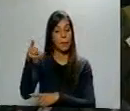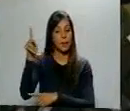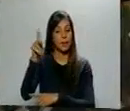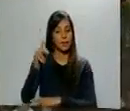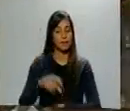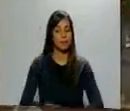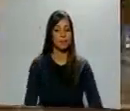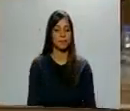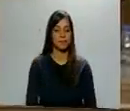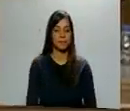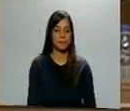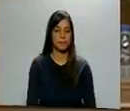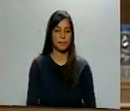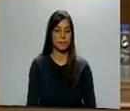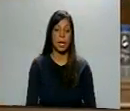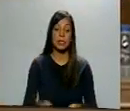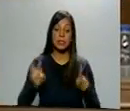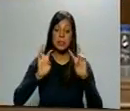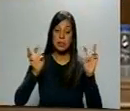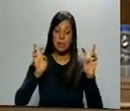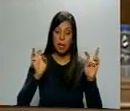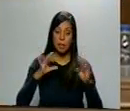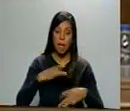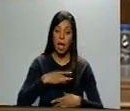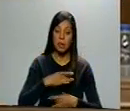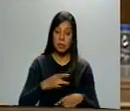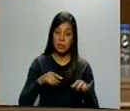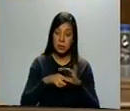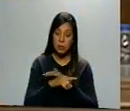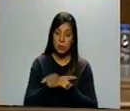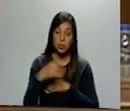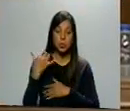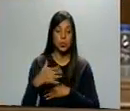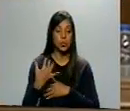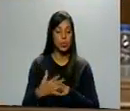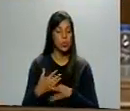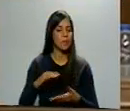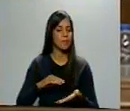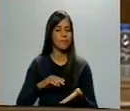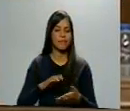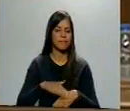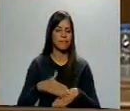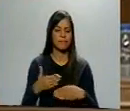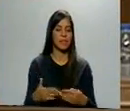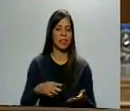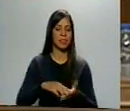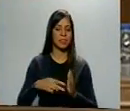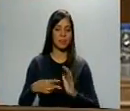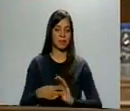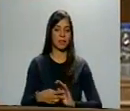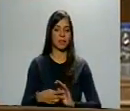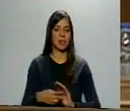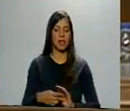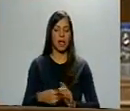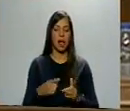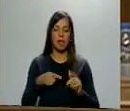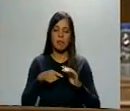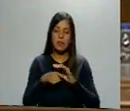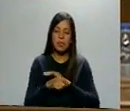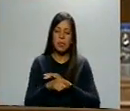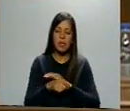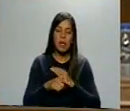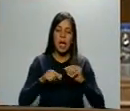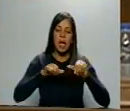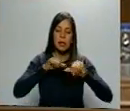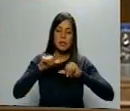Bueno, compatriota, este es un tema muy interesante porque se trata de la caracterización espacial de la capital